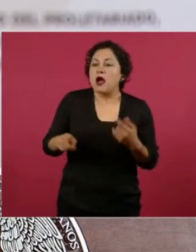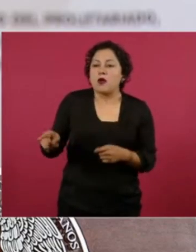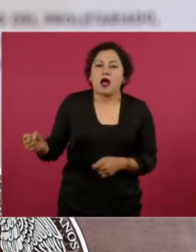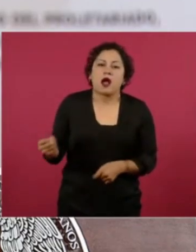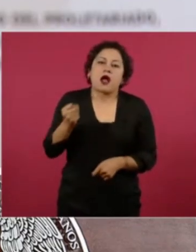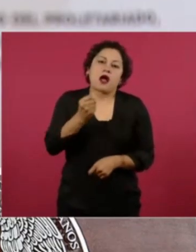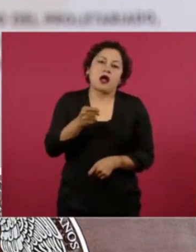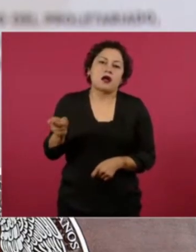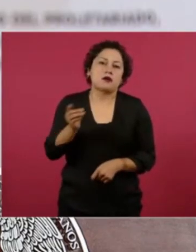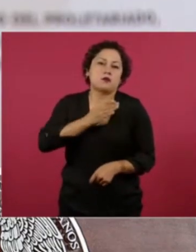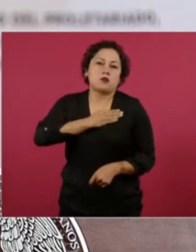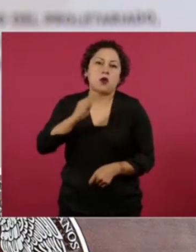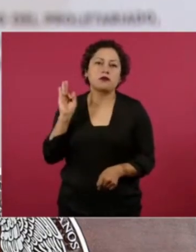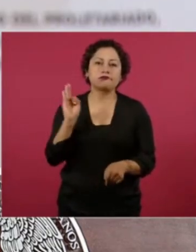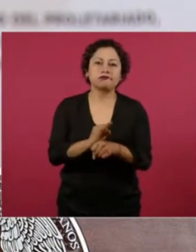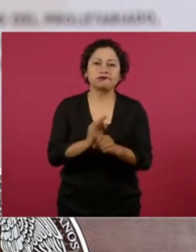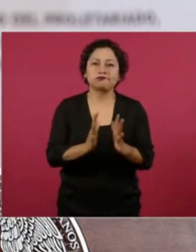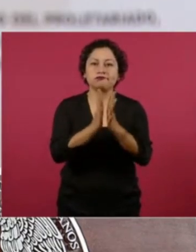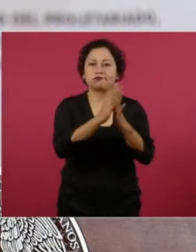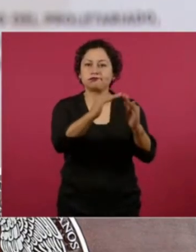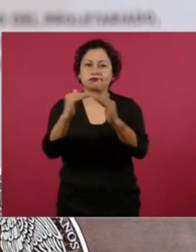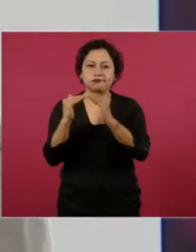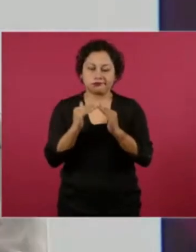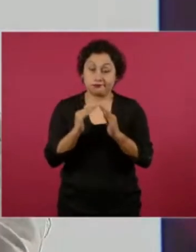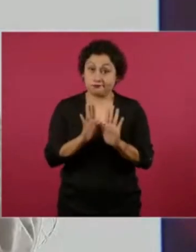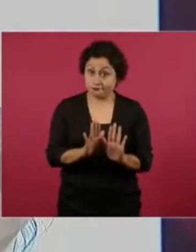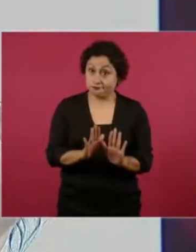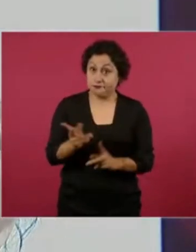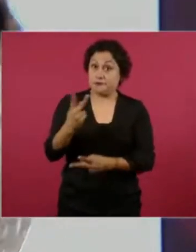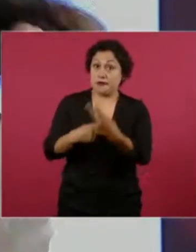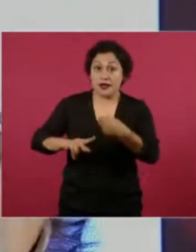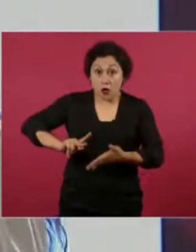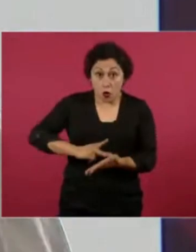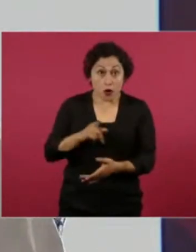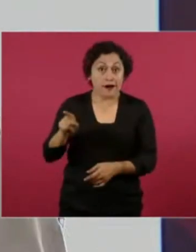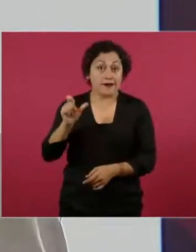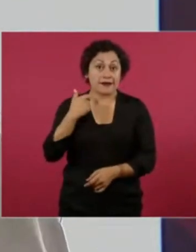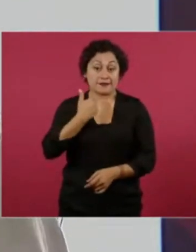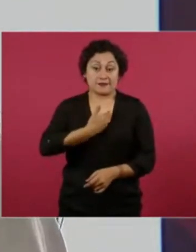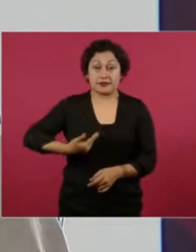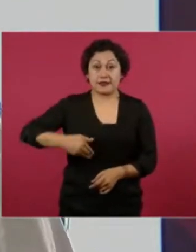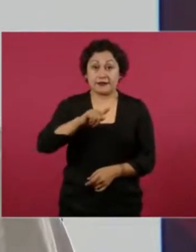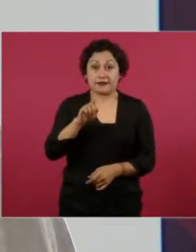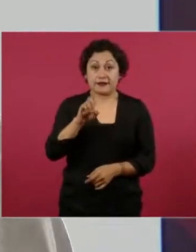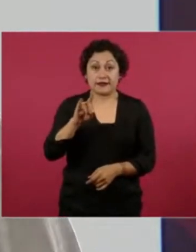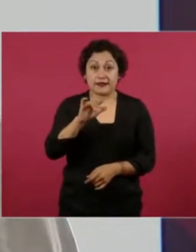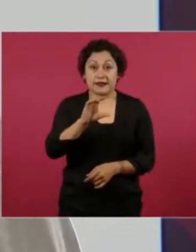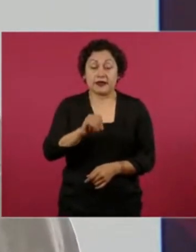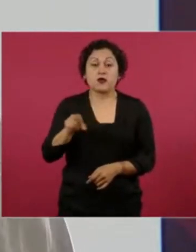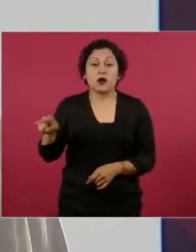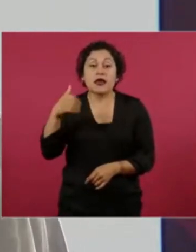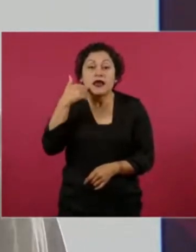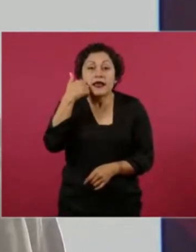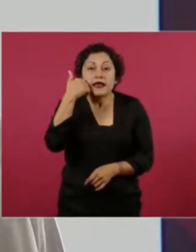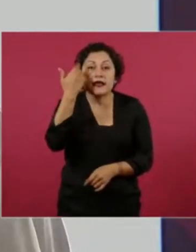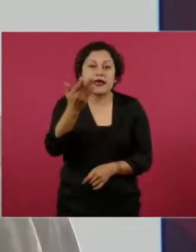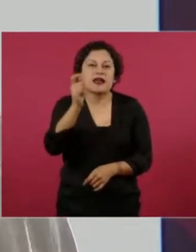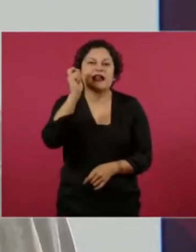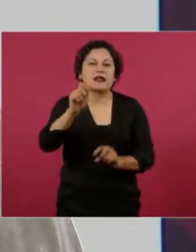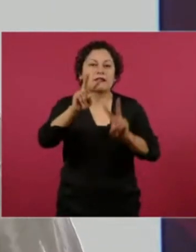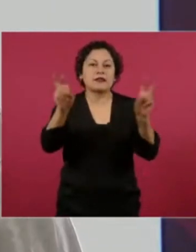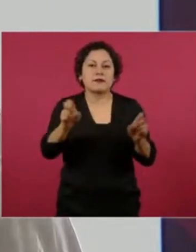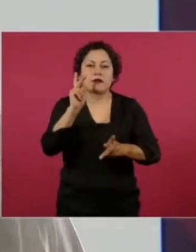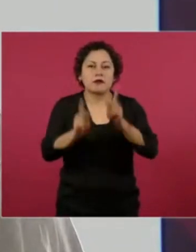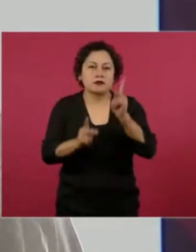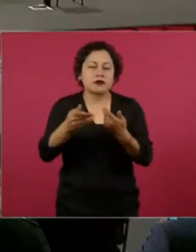democracia. El expresidente Ernesto Zedillo reapareció en la escena pública para criticar la aprobación a la reforma al Poder Judicial. Esto tuvo una